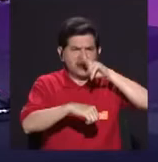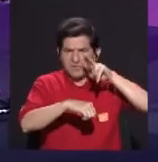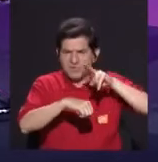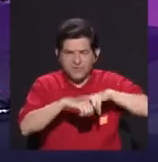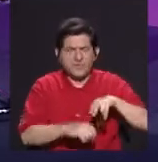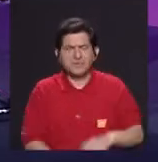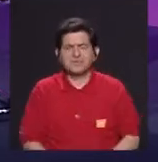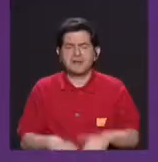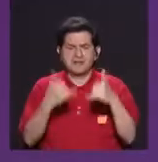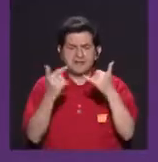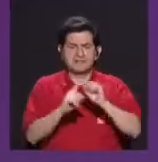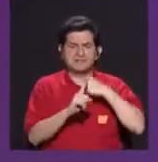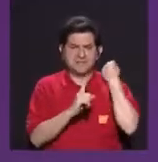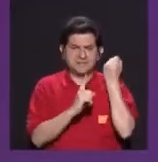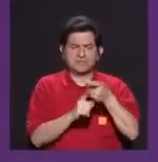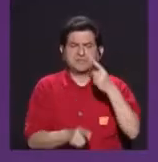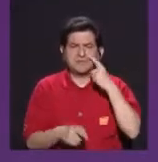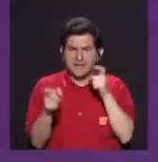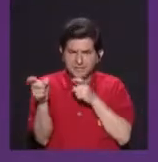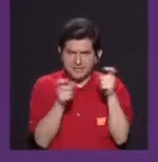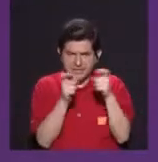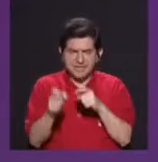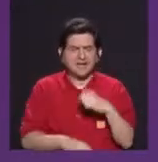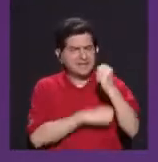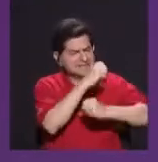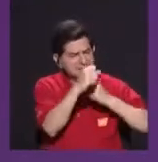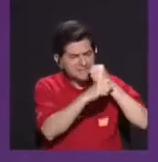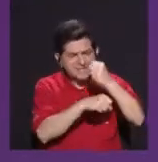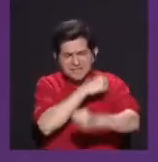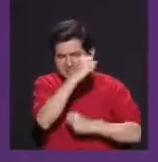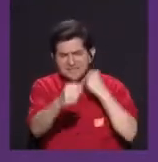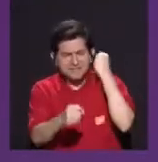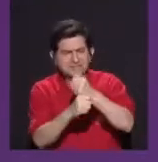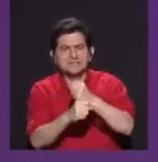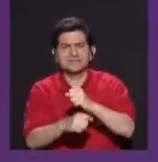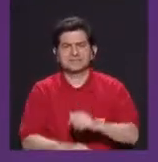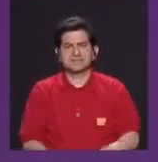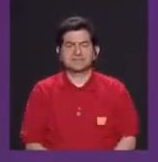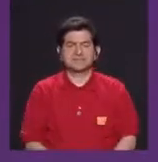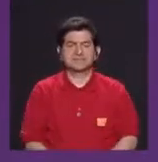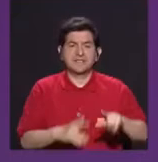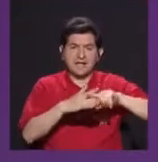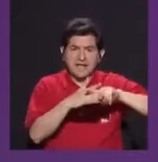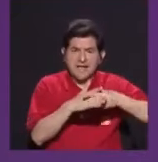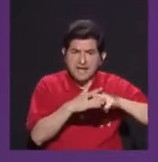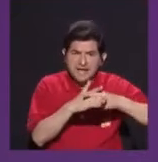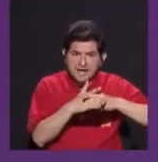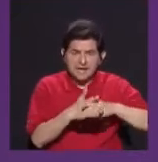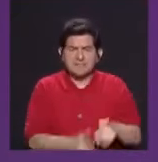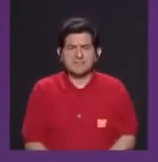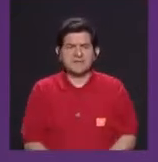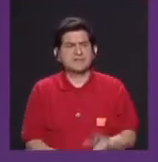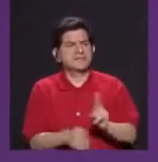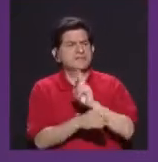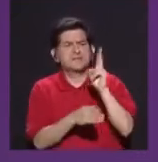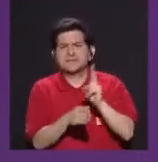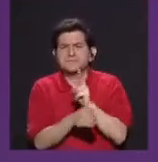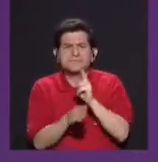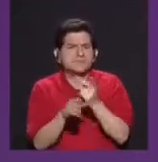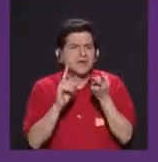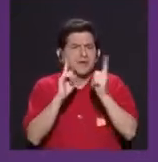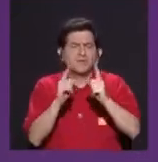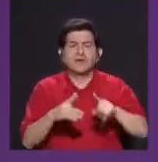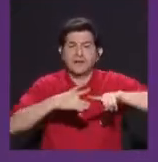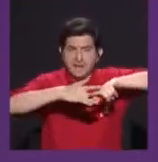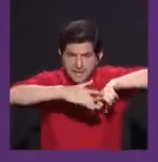como sociedad patriarcal durante siglos por supuesto que herramientas seguimos podemos utilizar para